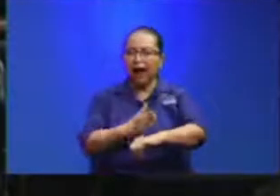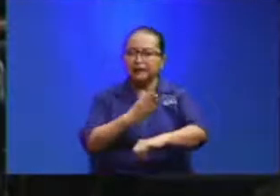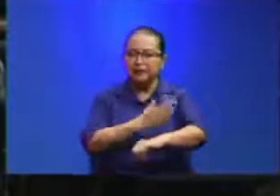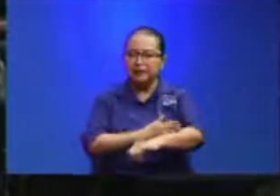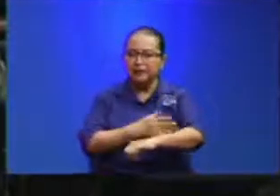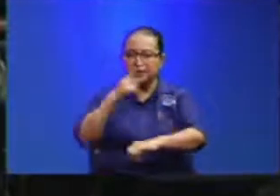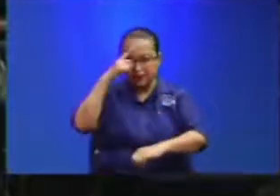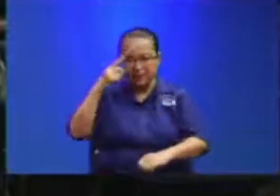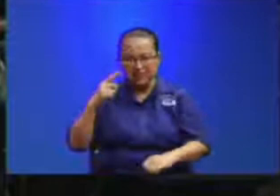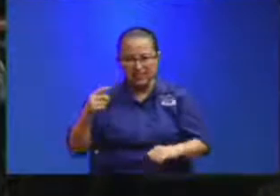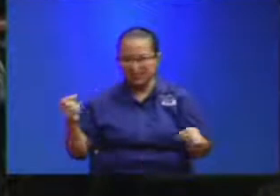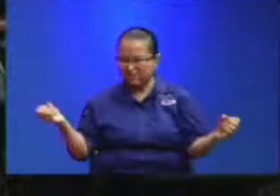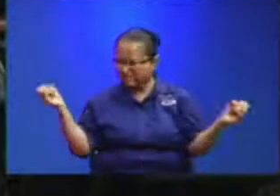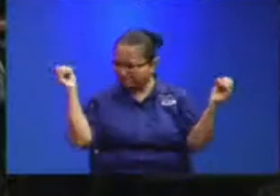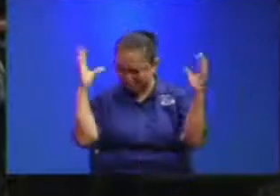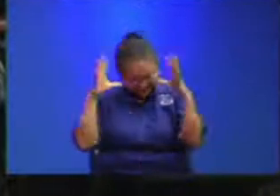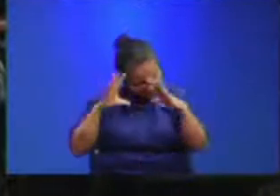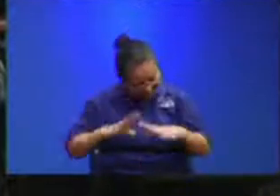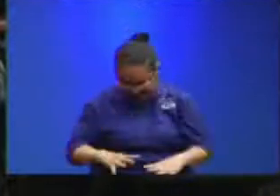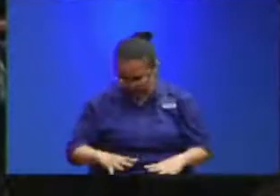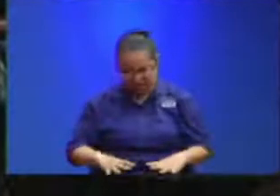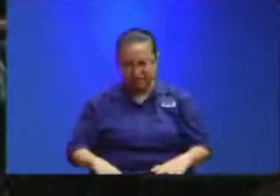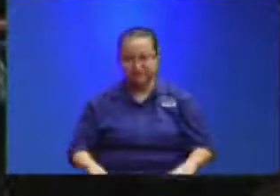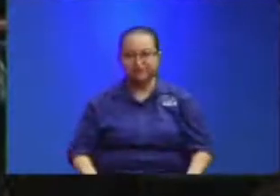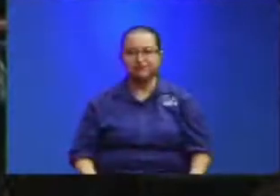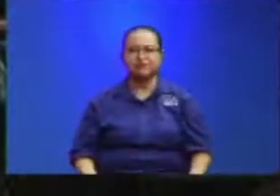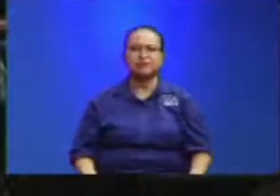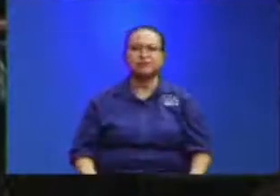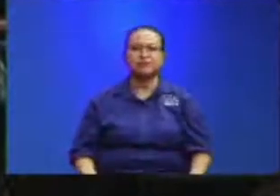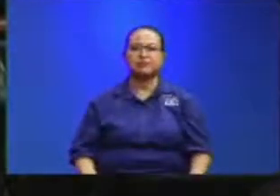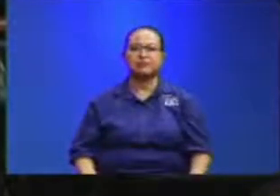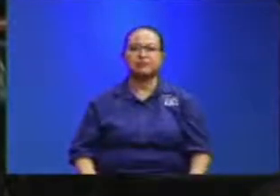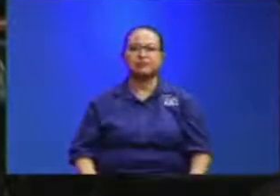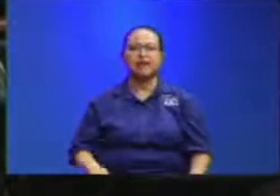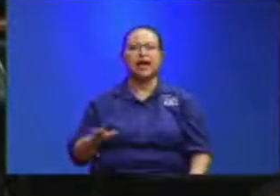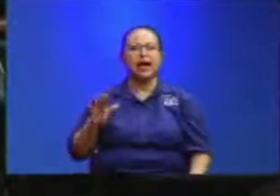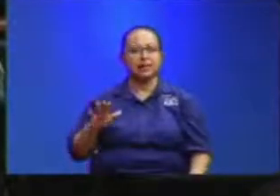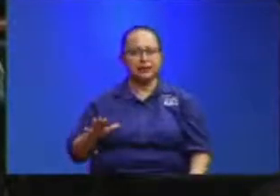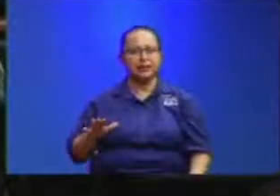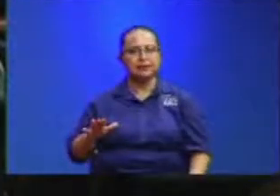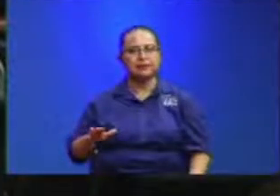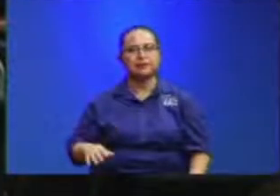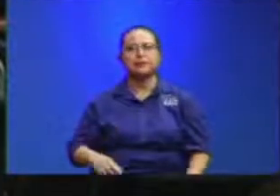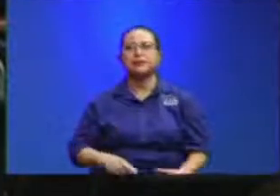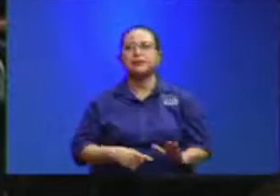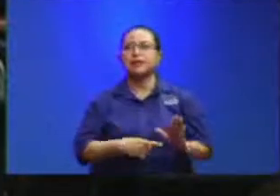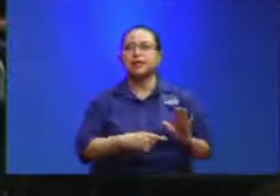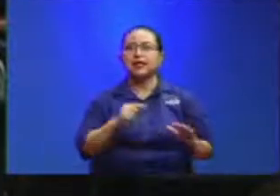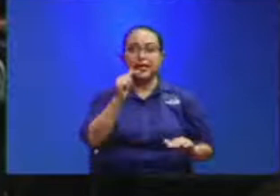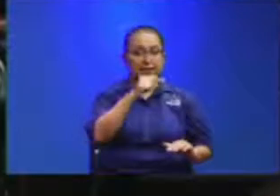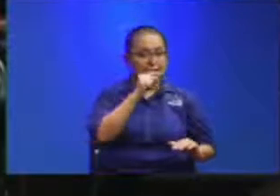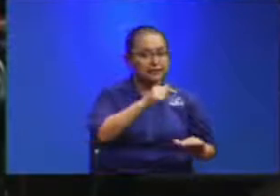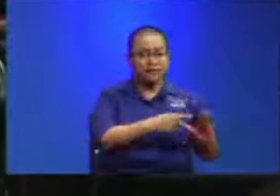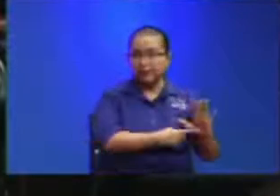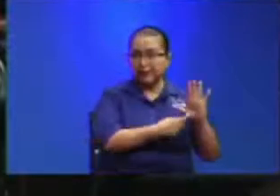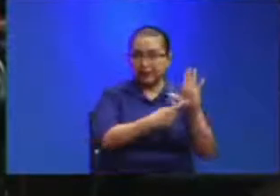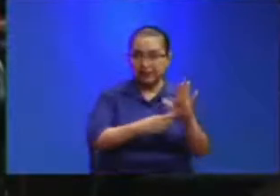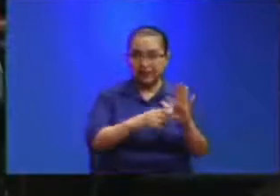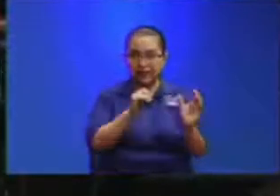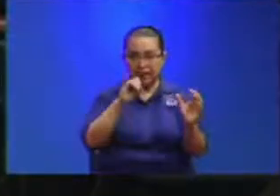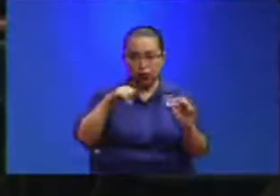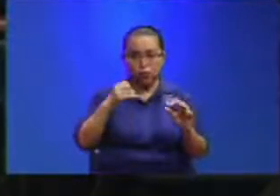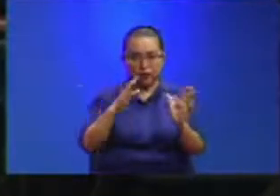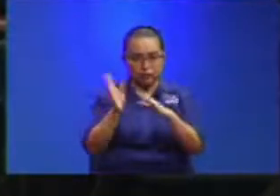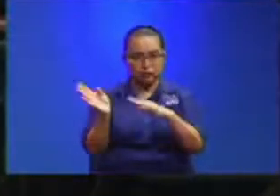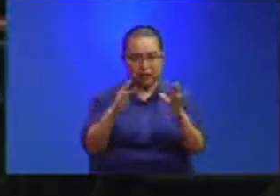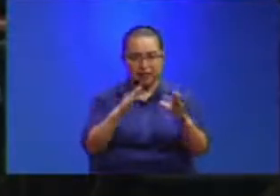los padres a los hijos y viceversa entonces aquí se apareció juan el bautista aquí se aparece